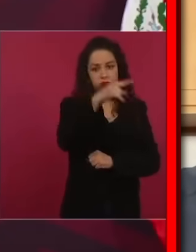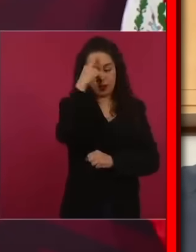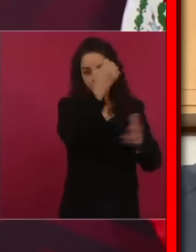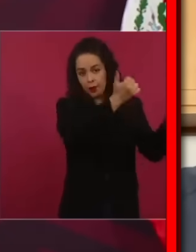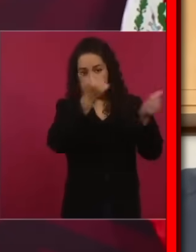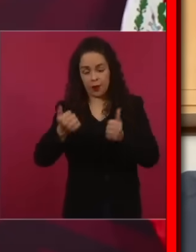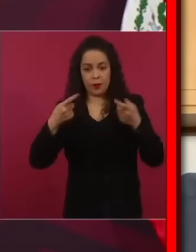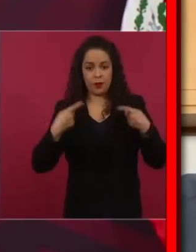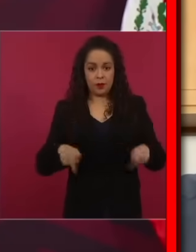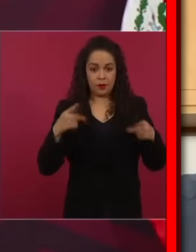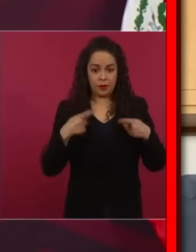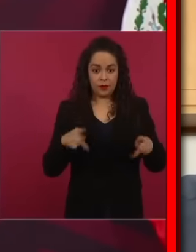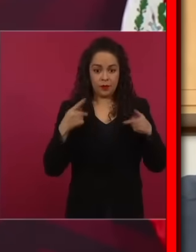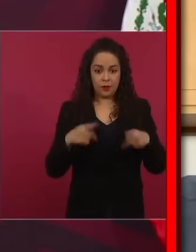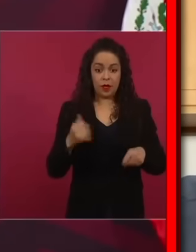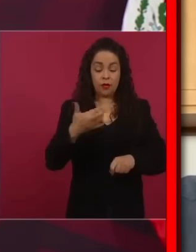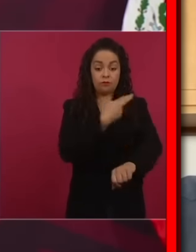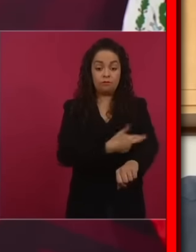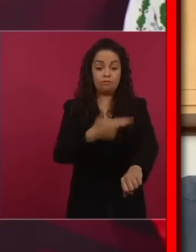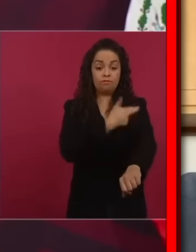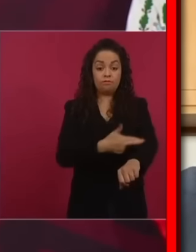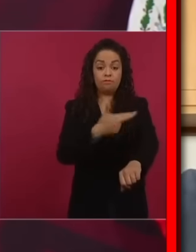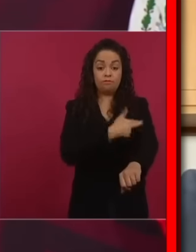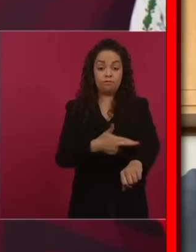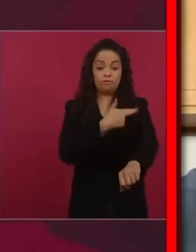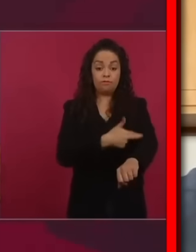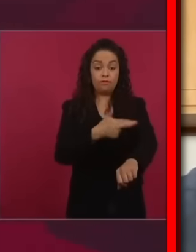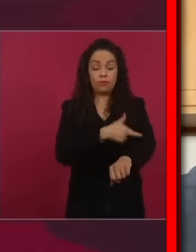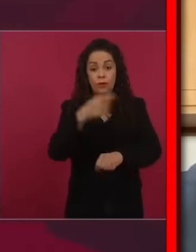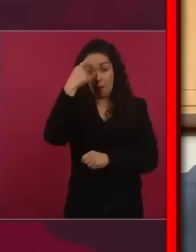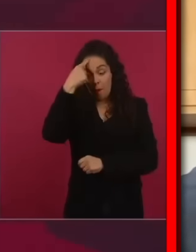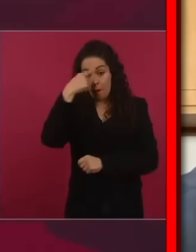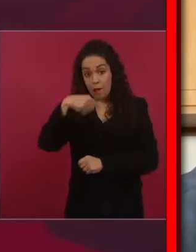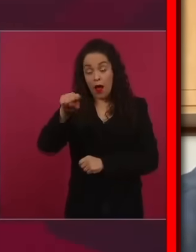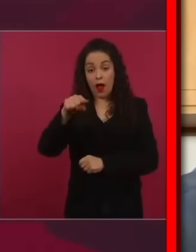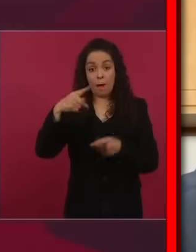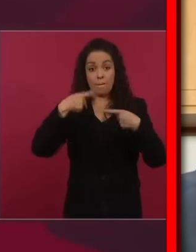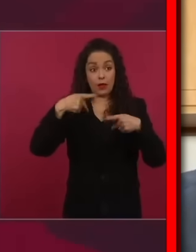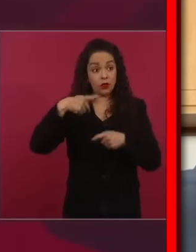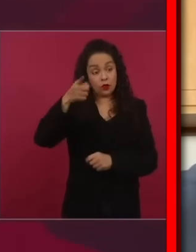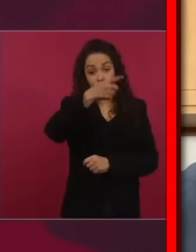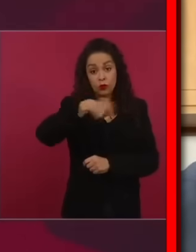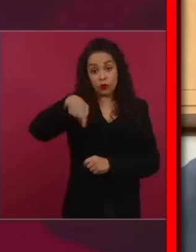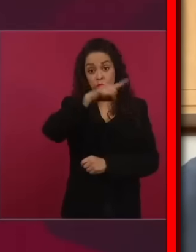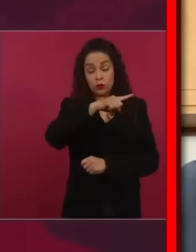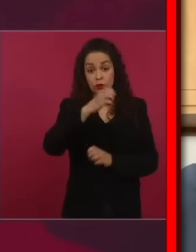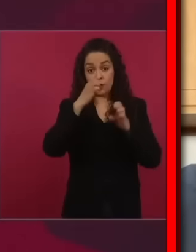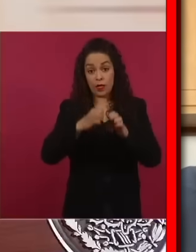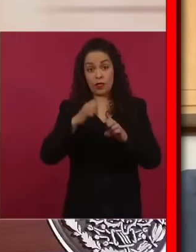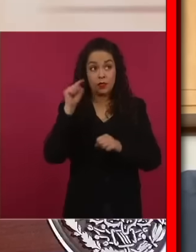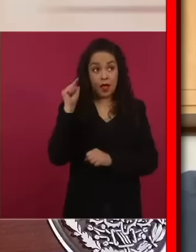buscando la protección de todos nuestros connacionales